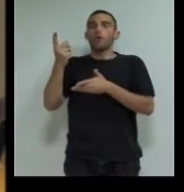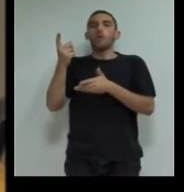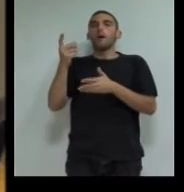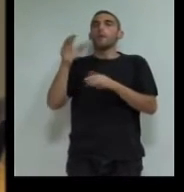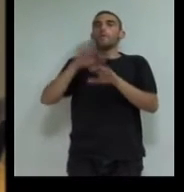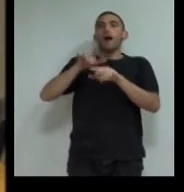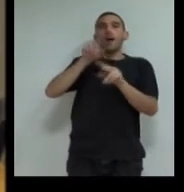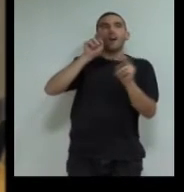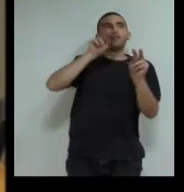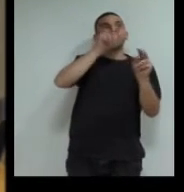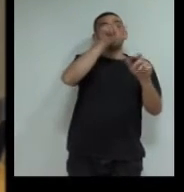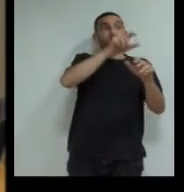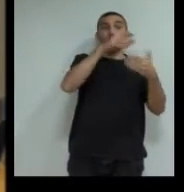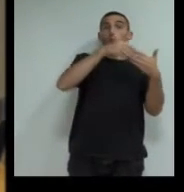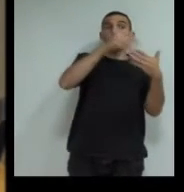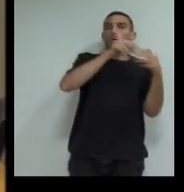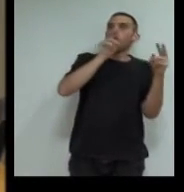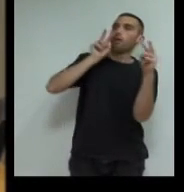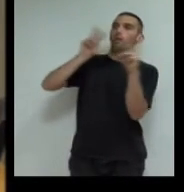una visibilidad en ese proyecto,